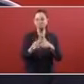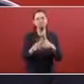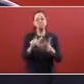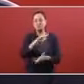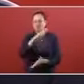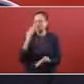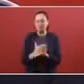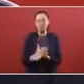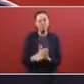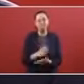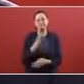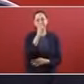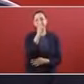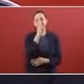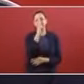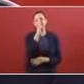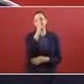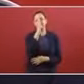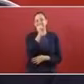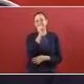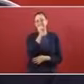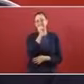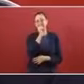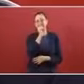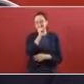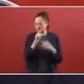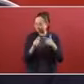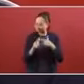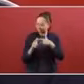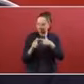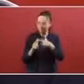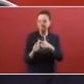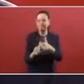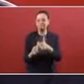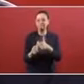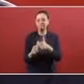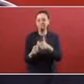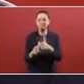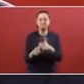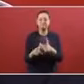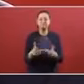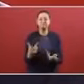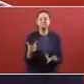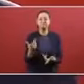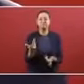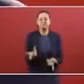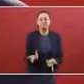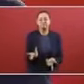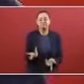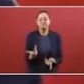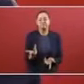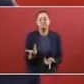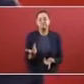en contra del combate al robo de